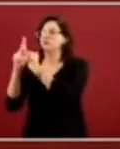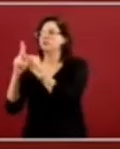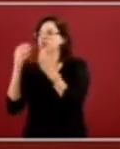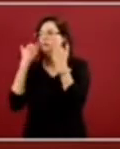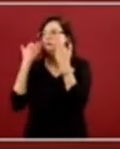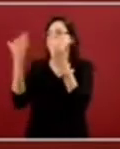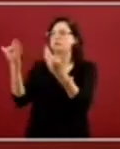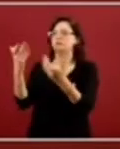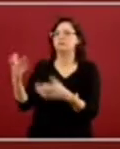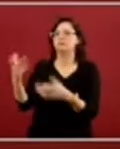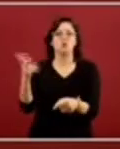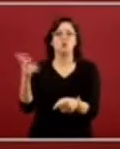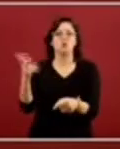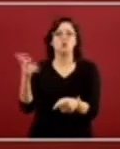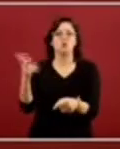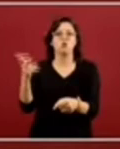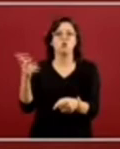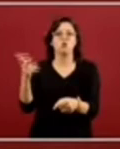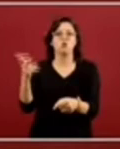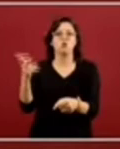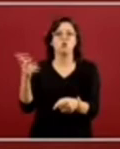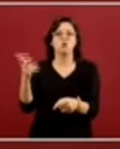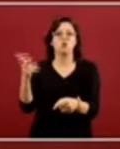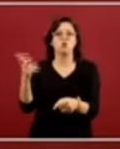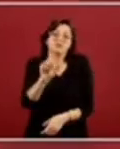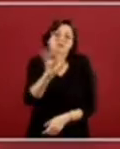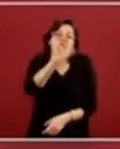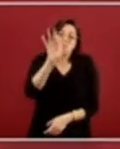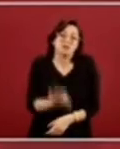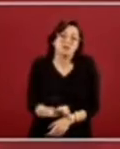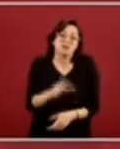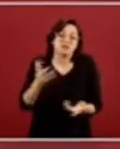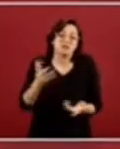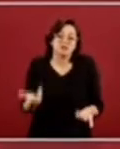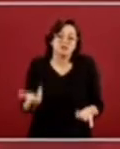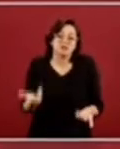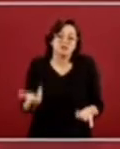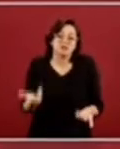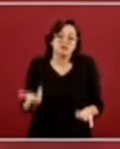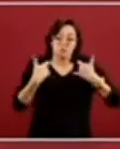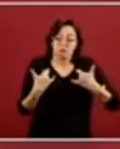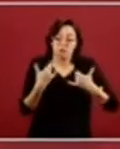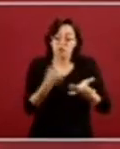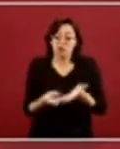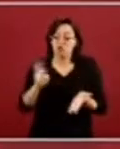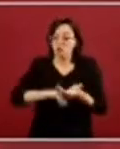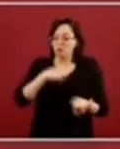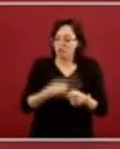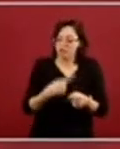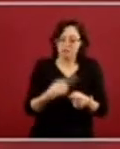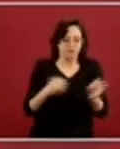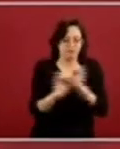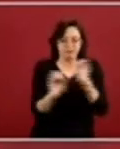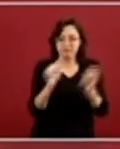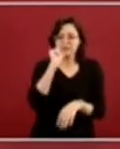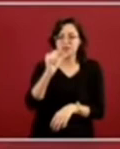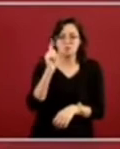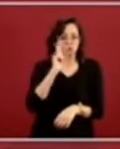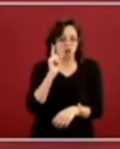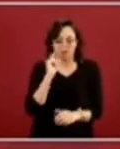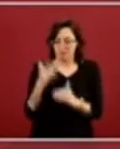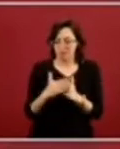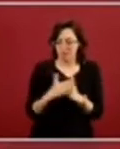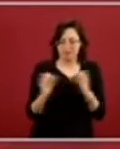La enorme mayoría, 80%, 8 de cada 10 personas jóvenes sin enfermedad crónica y que no sean mujeres